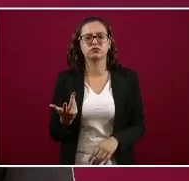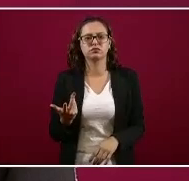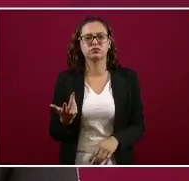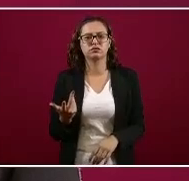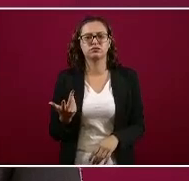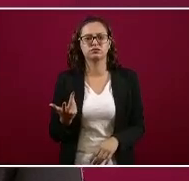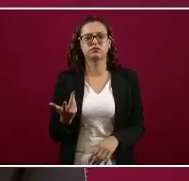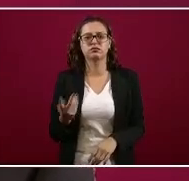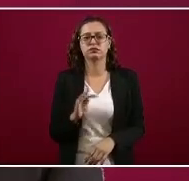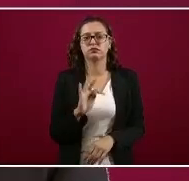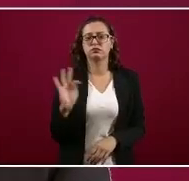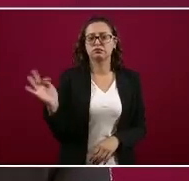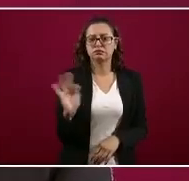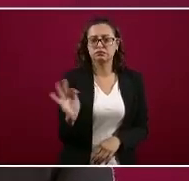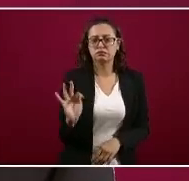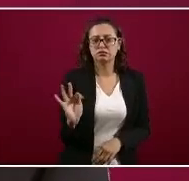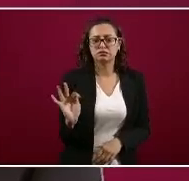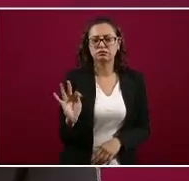podría